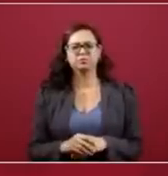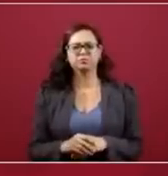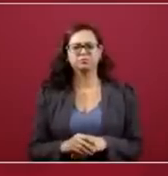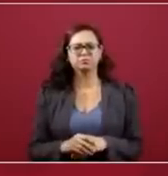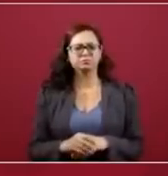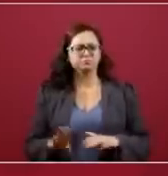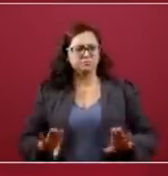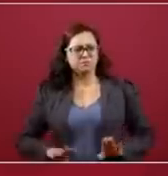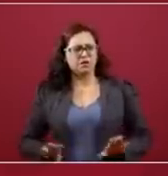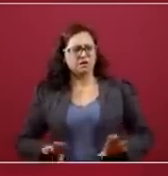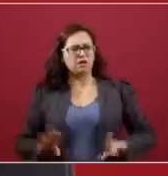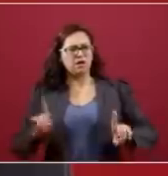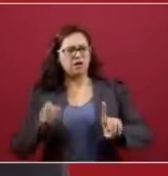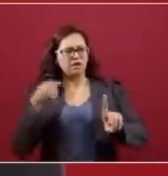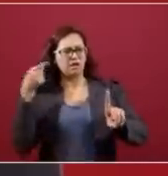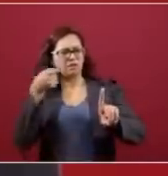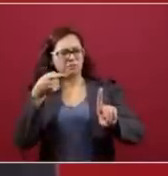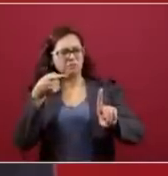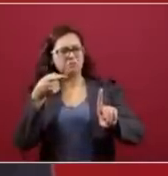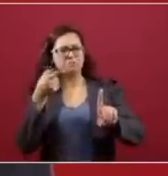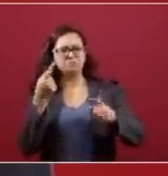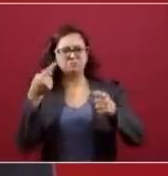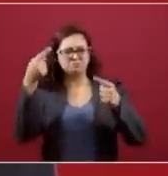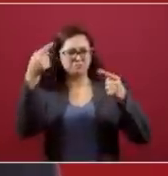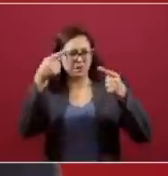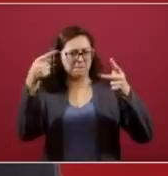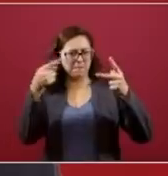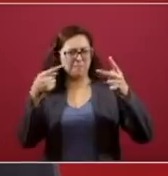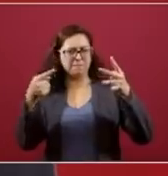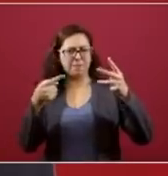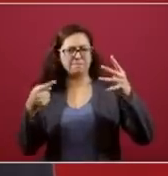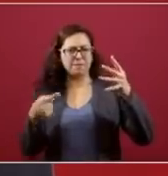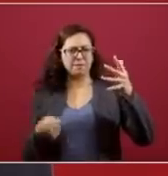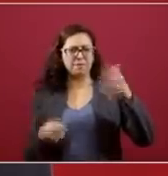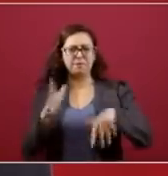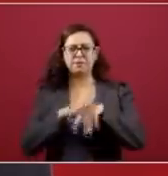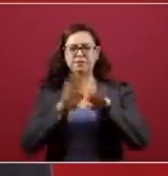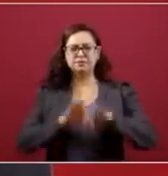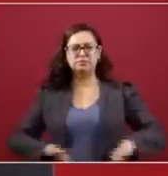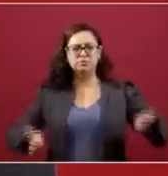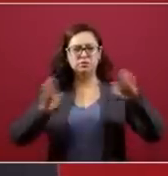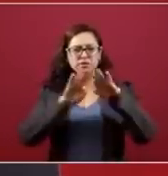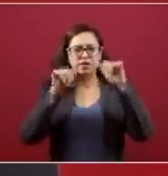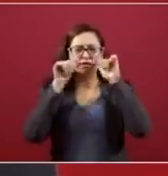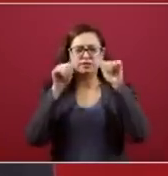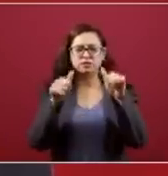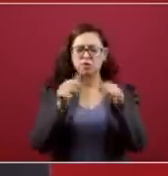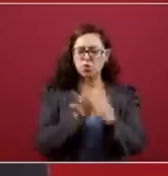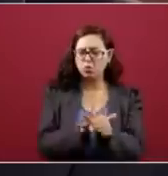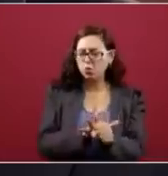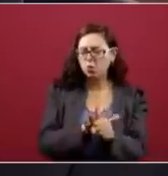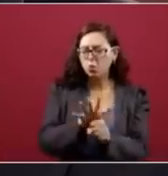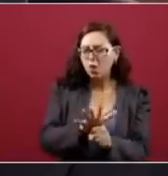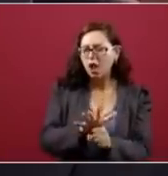distinguir? ¿Cuáles son los ejes principales para